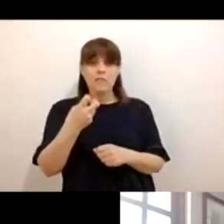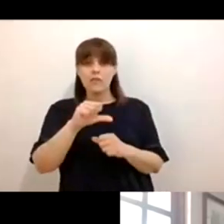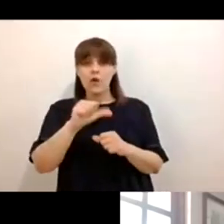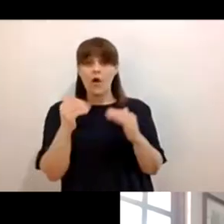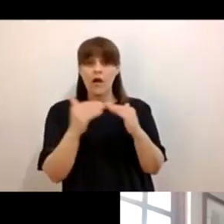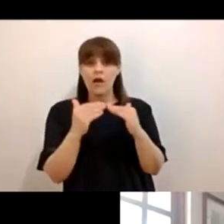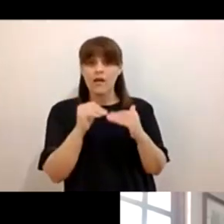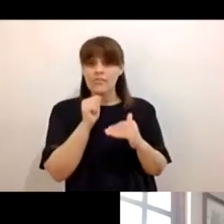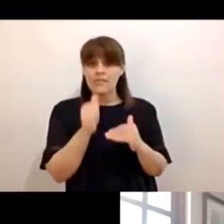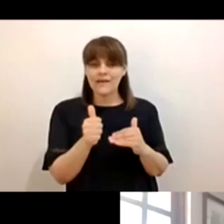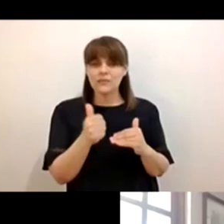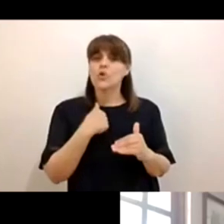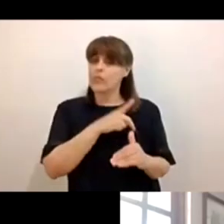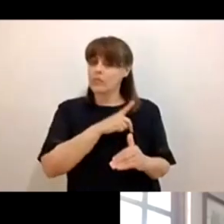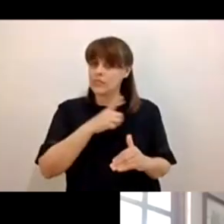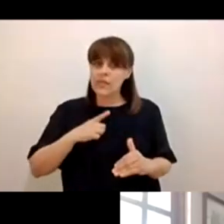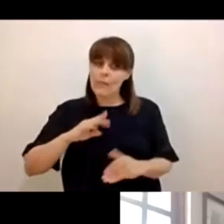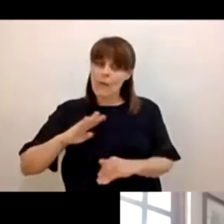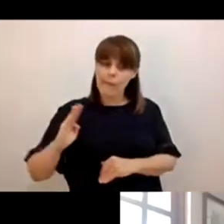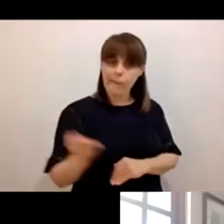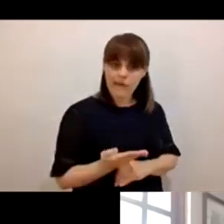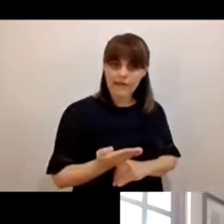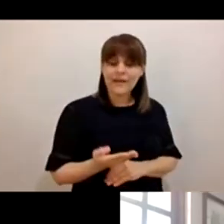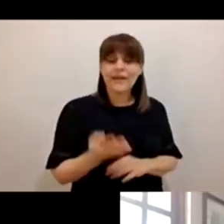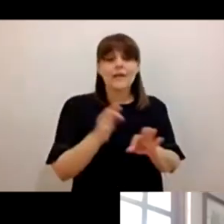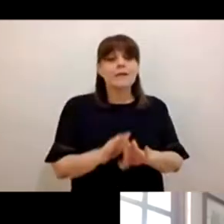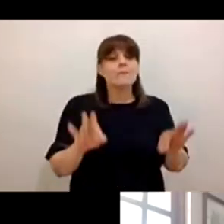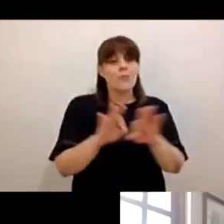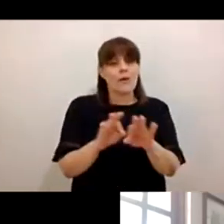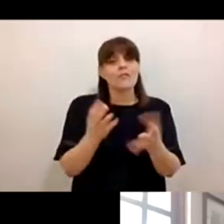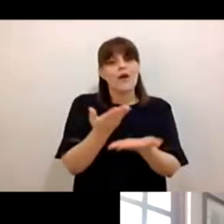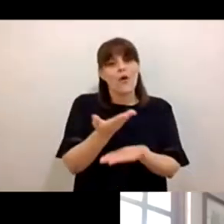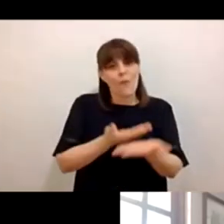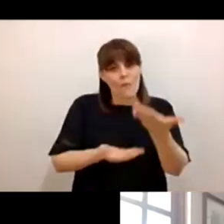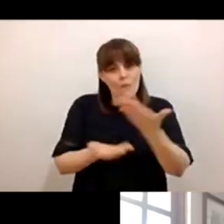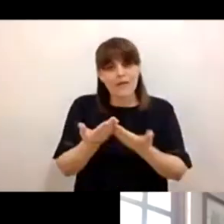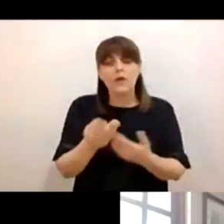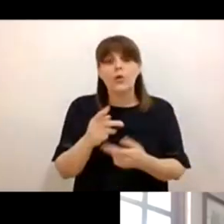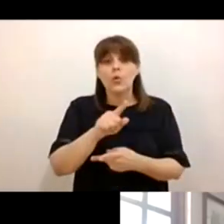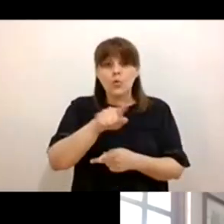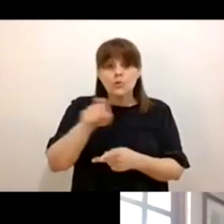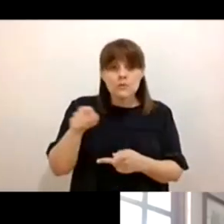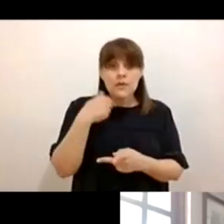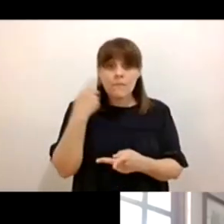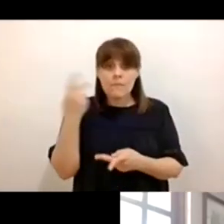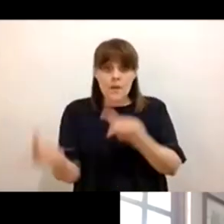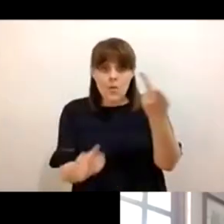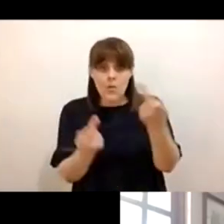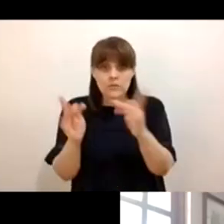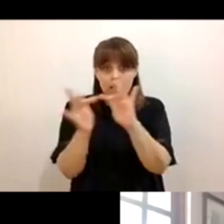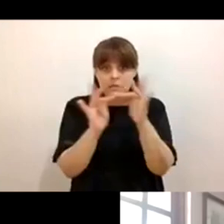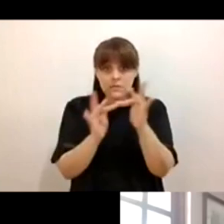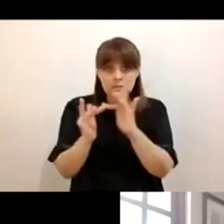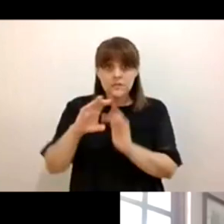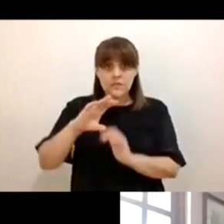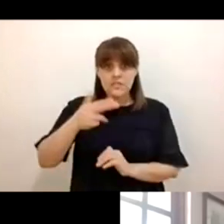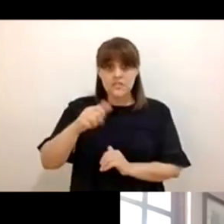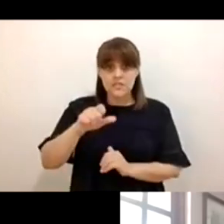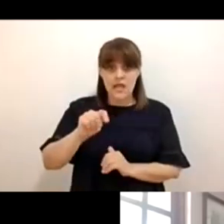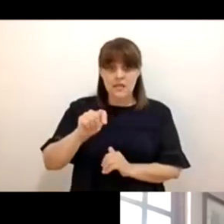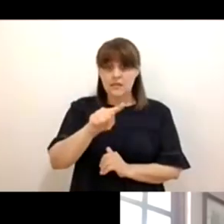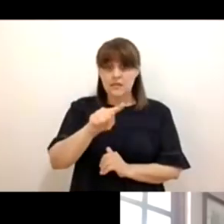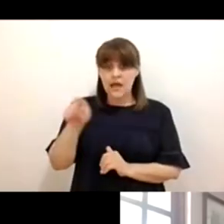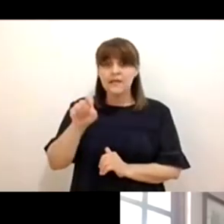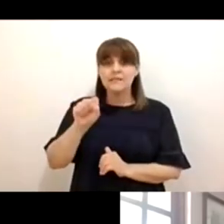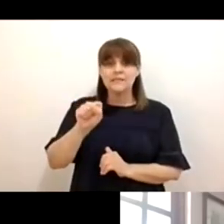compartir y no nos va a dar tiempo en este webinar pero les recuerdo que pueden hacer preguntas que hay un chat ahí que las personas del Sipina